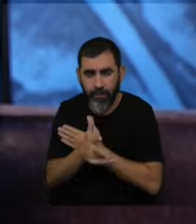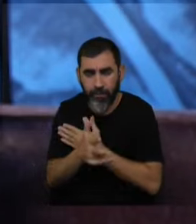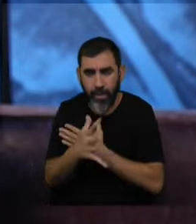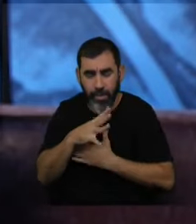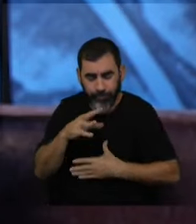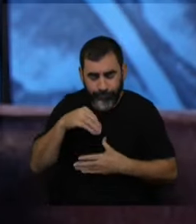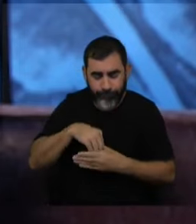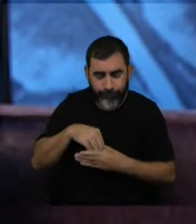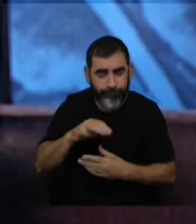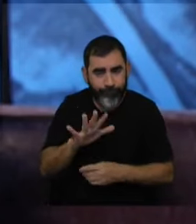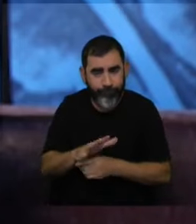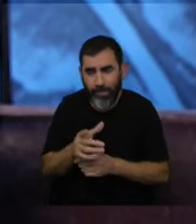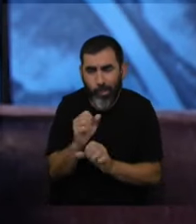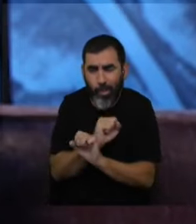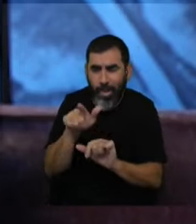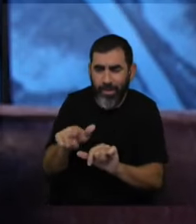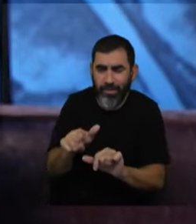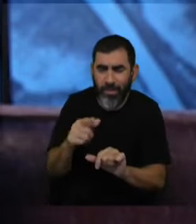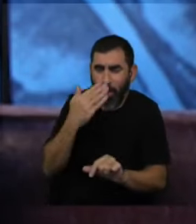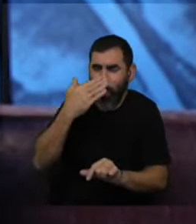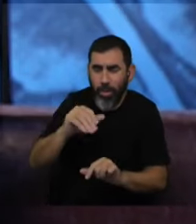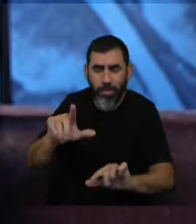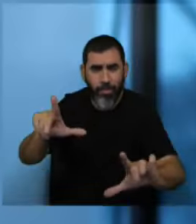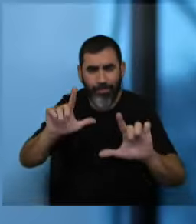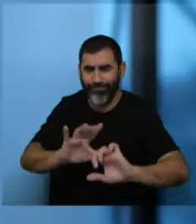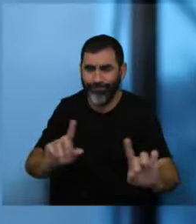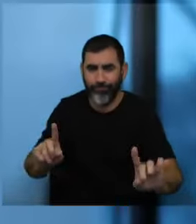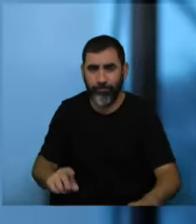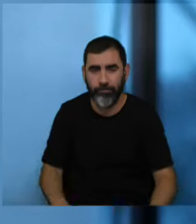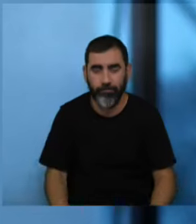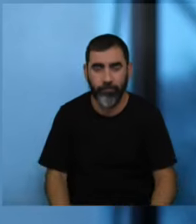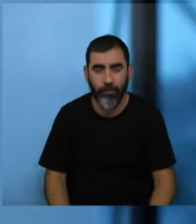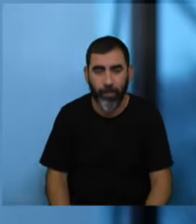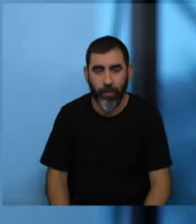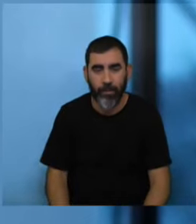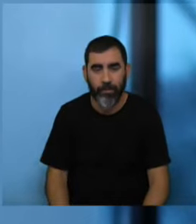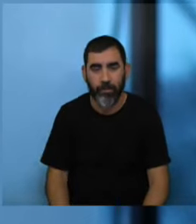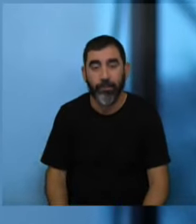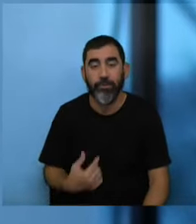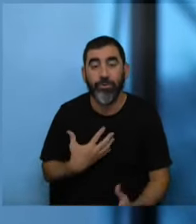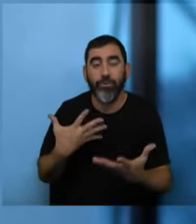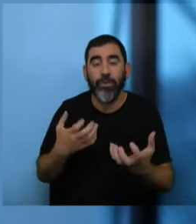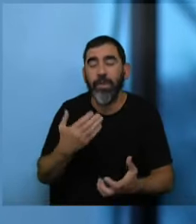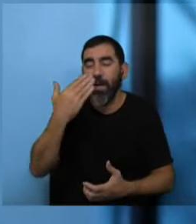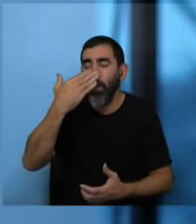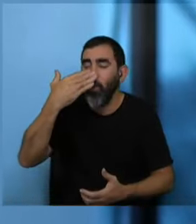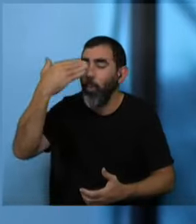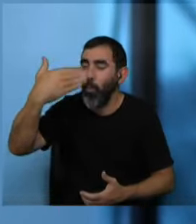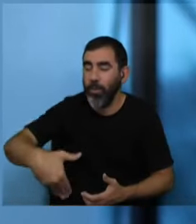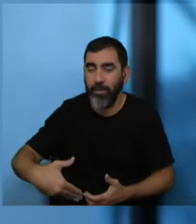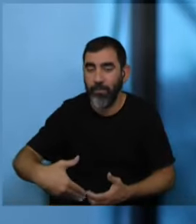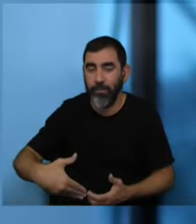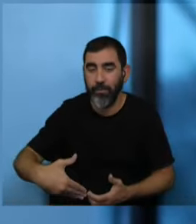interno decir esa no puede ser mi última imagen yo quería que fuera la última eh